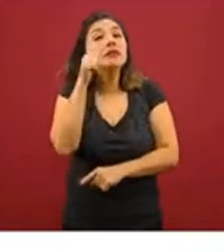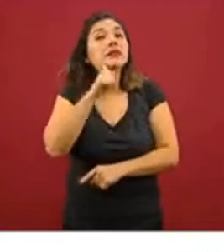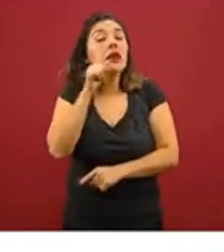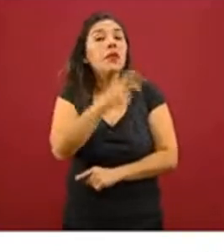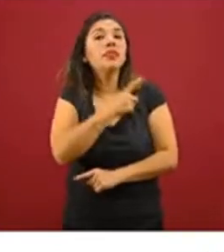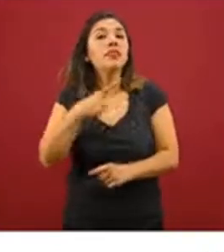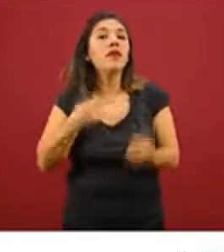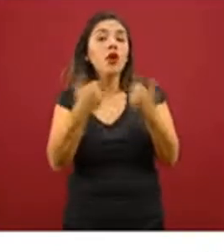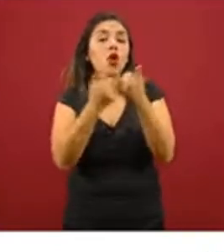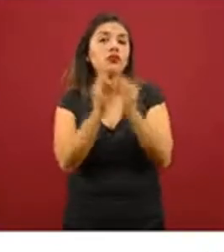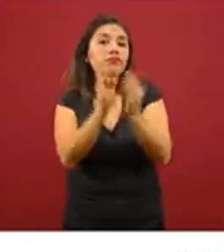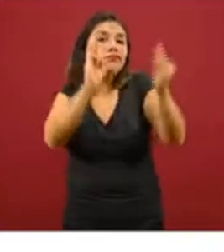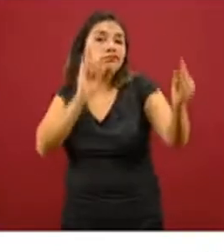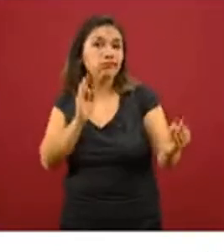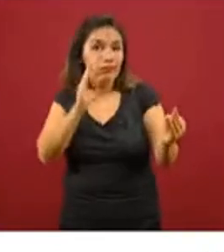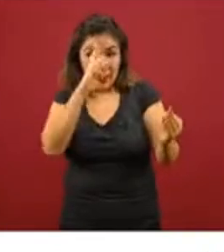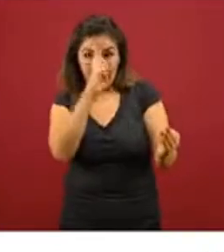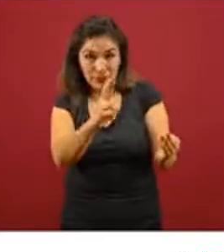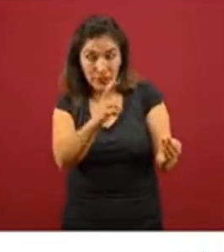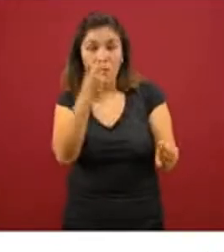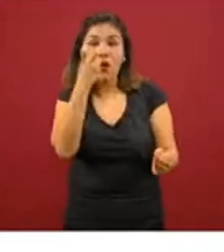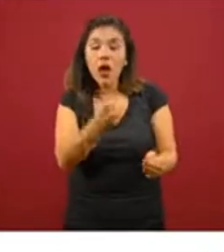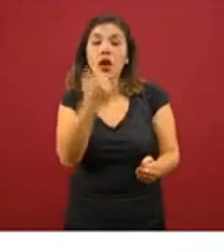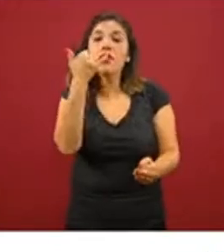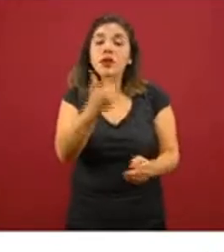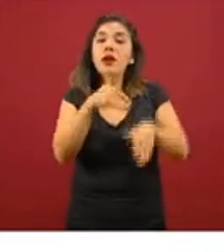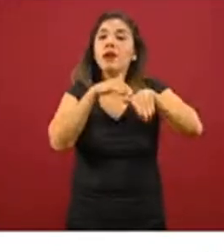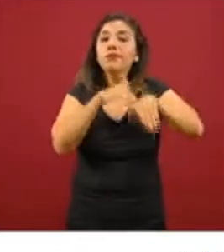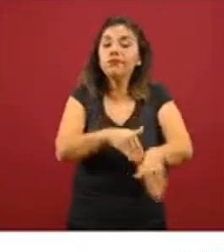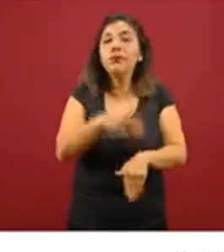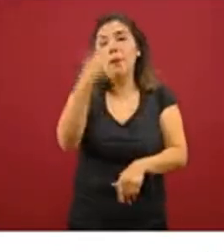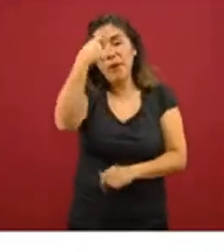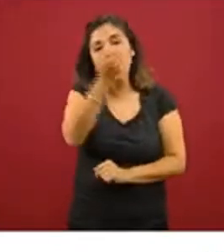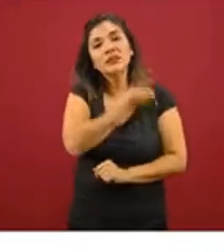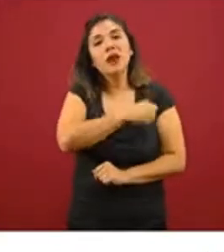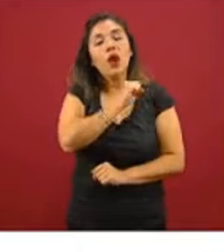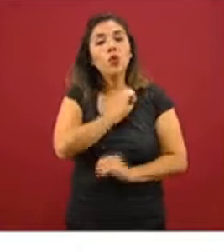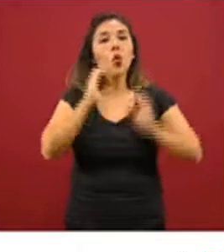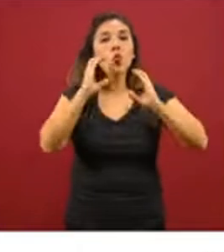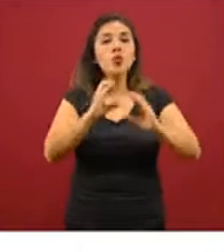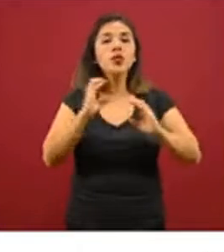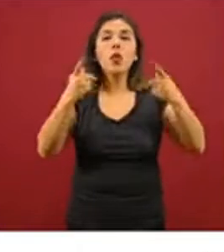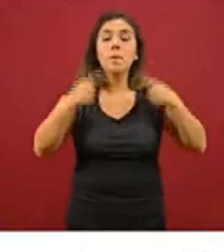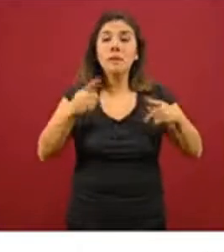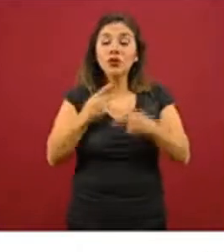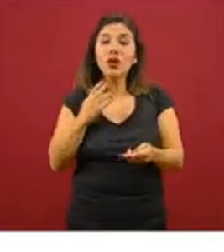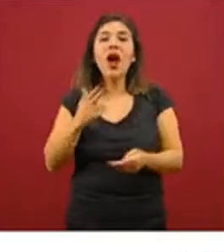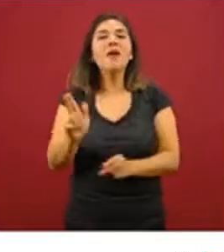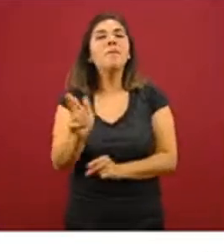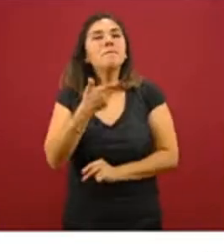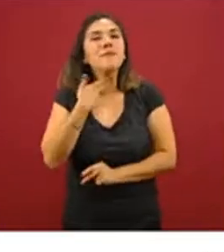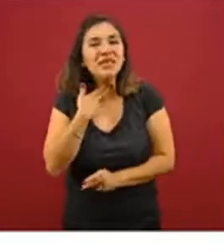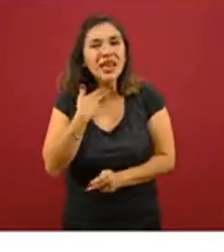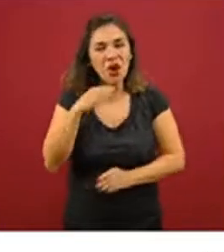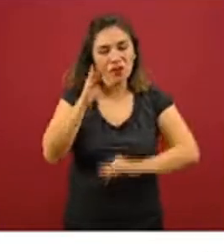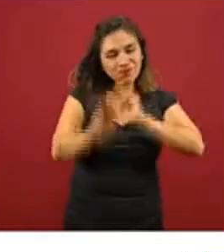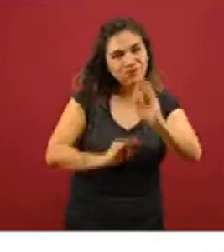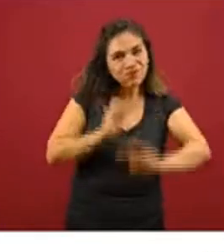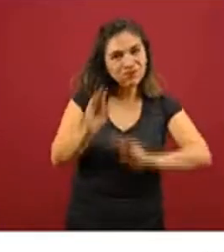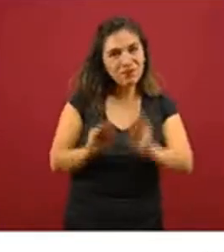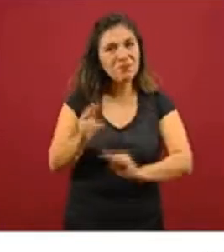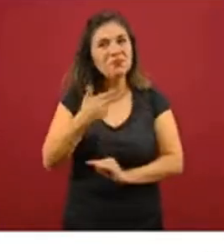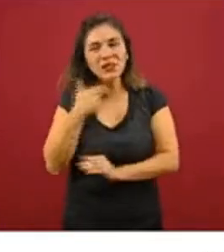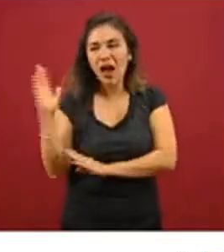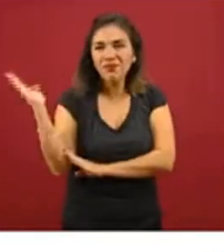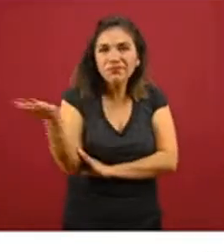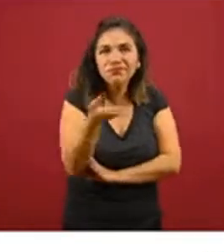la sana distancia y además las medidas necesarias que se deben de dar entre el personal que asiste a los comensales, en este caso